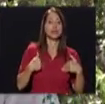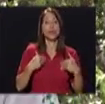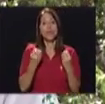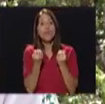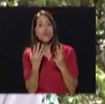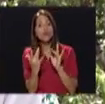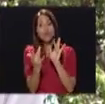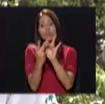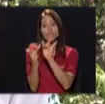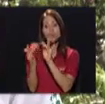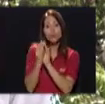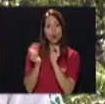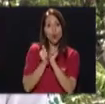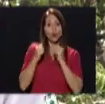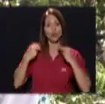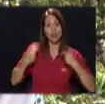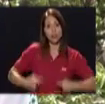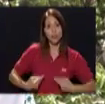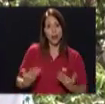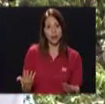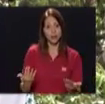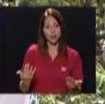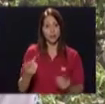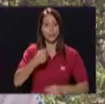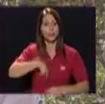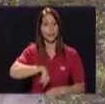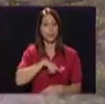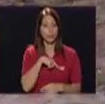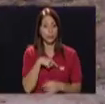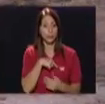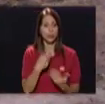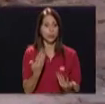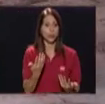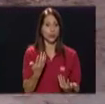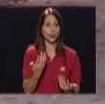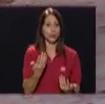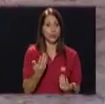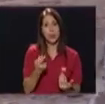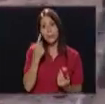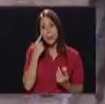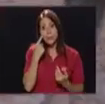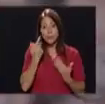trae ciertas interacciones entre la vida silvestre y los seres humanos, ¿verdad? Nosotros, a medida